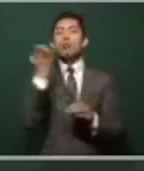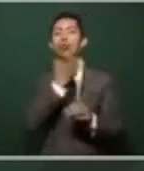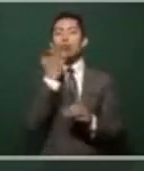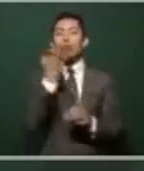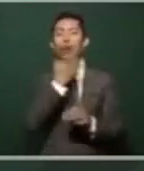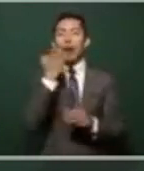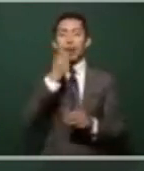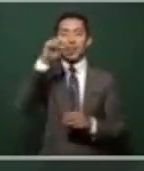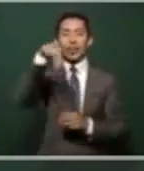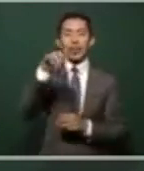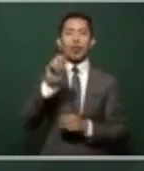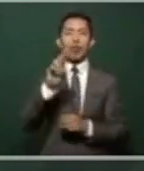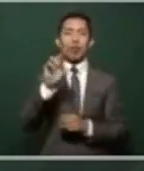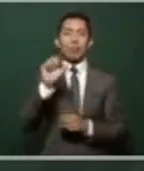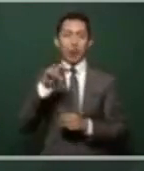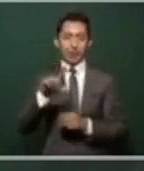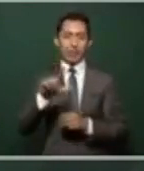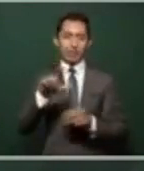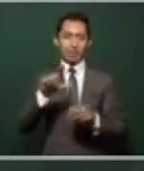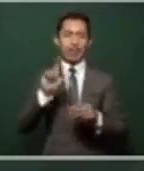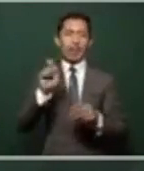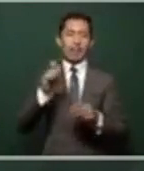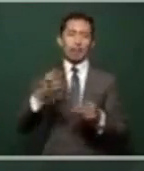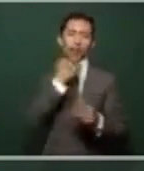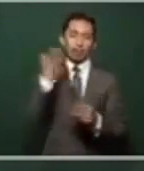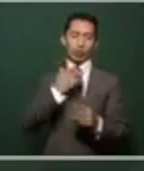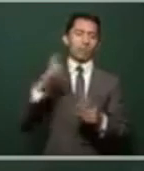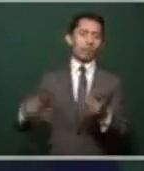de normales públicas.